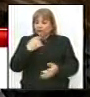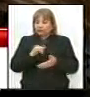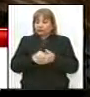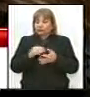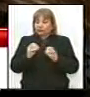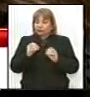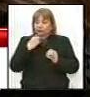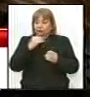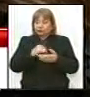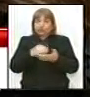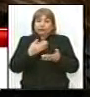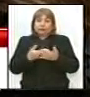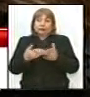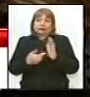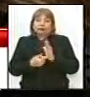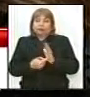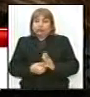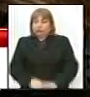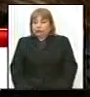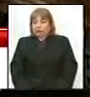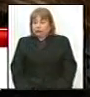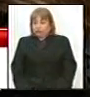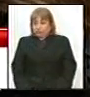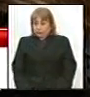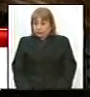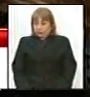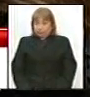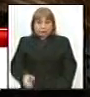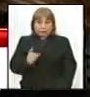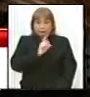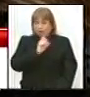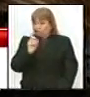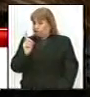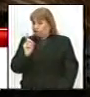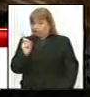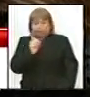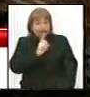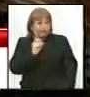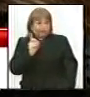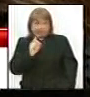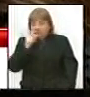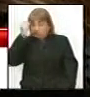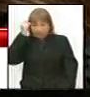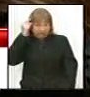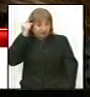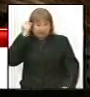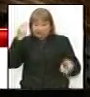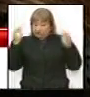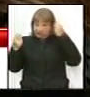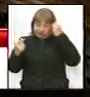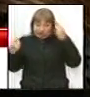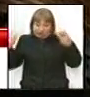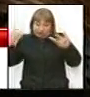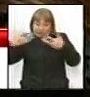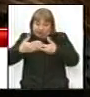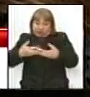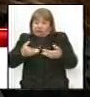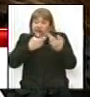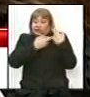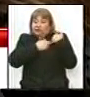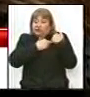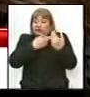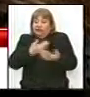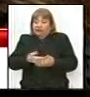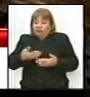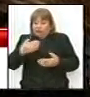las propuestas de infracción no hay conexión y al no haber conexión tenemos que ser responsables es decir las